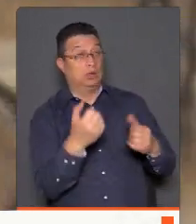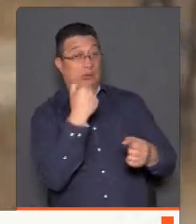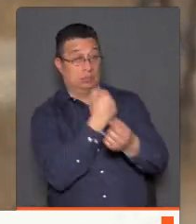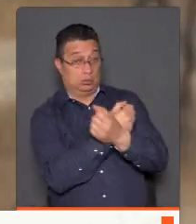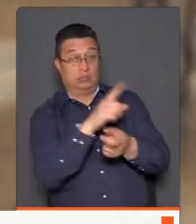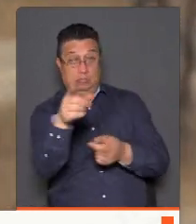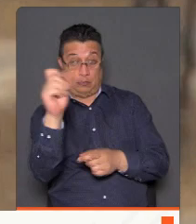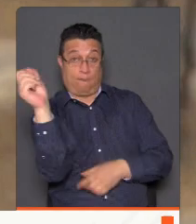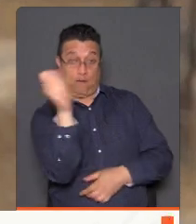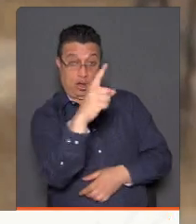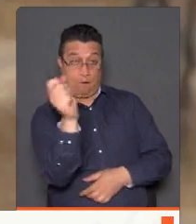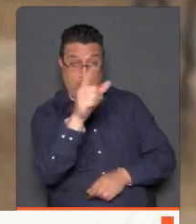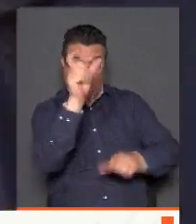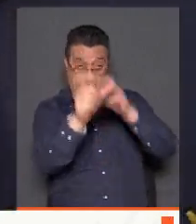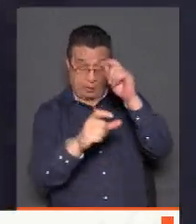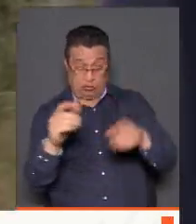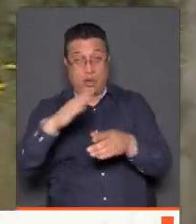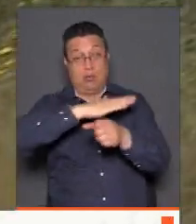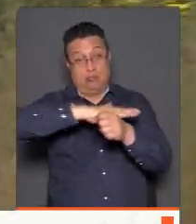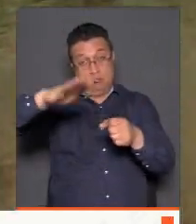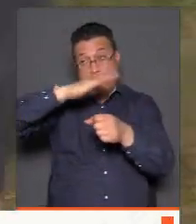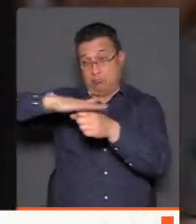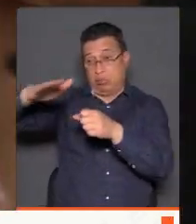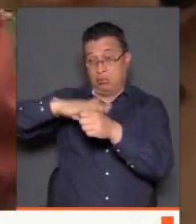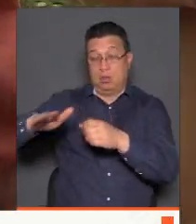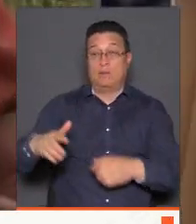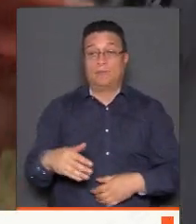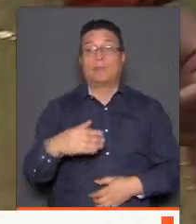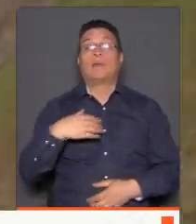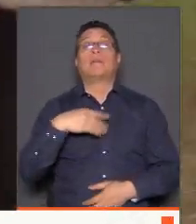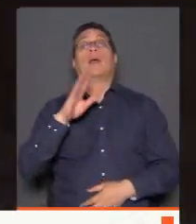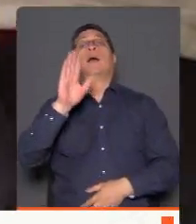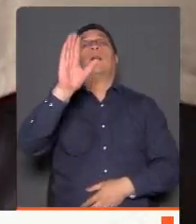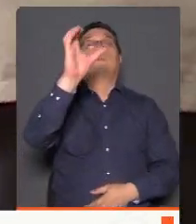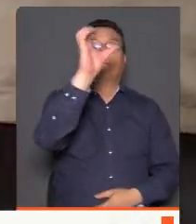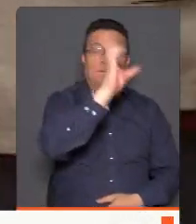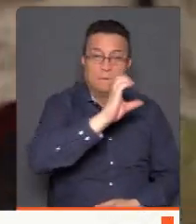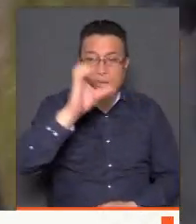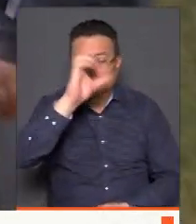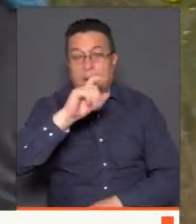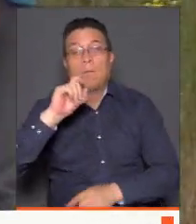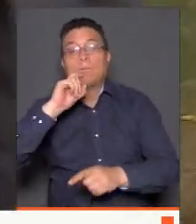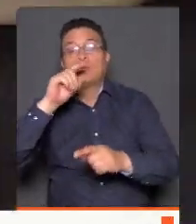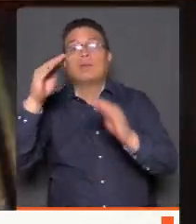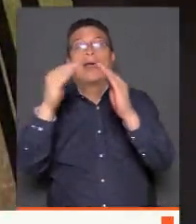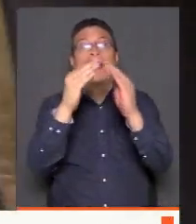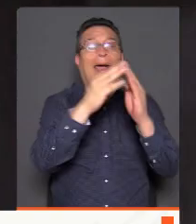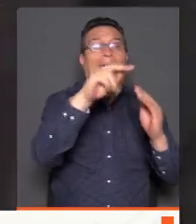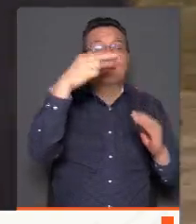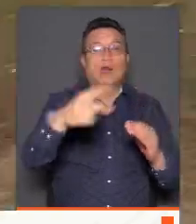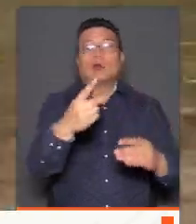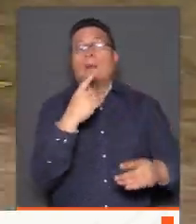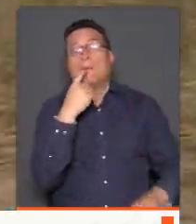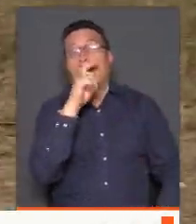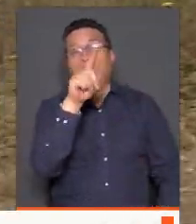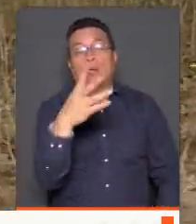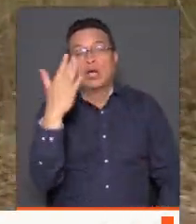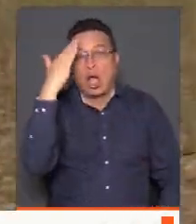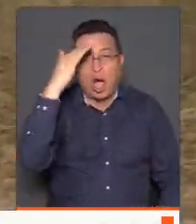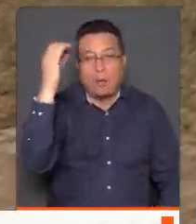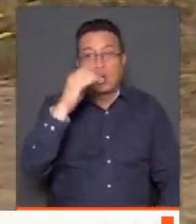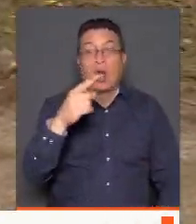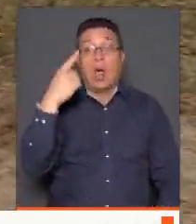que haya una orden de desalojo. Fuimos en la búsqueda de quienes hoy viven en este terreno para conocer sus reacciones. Sin embargo,